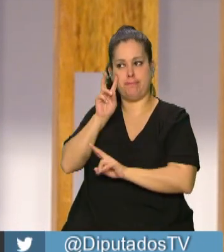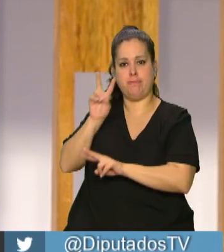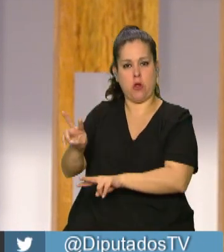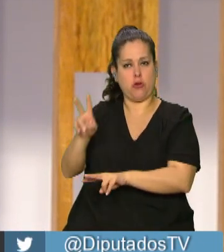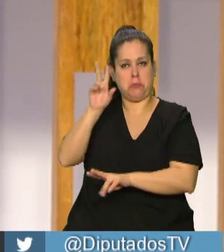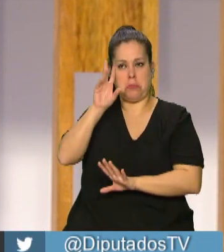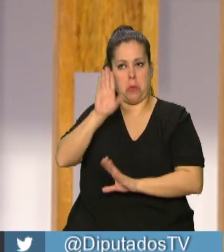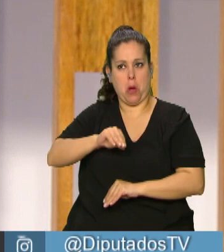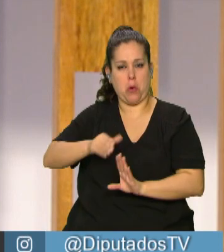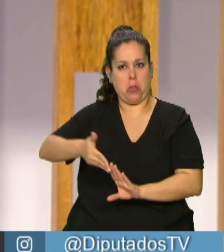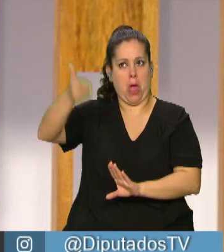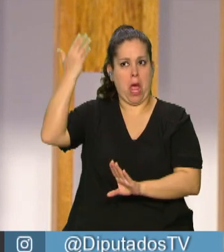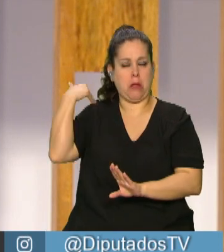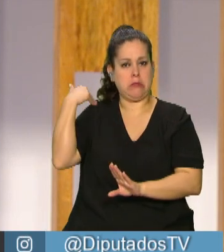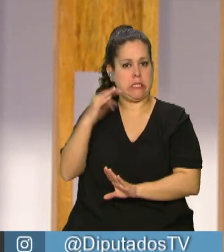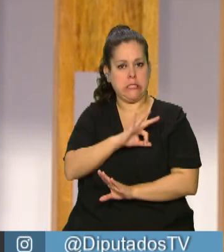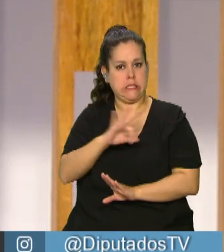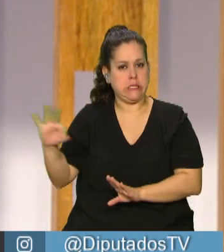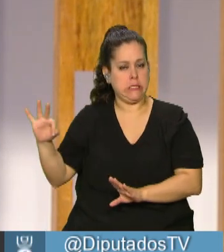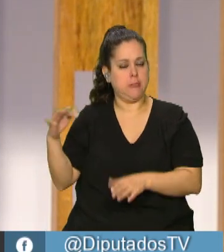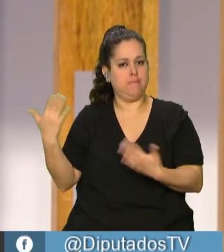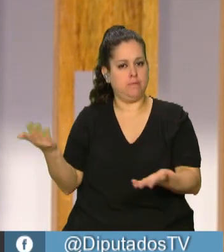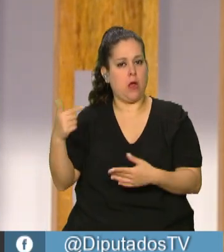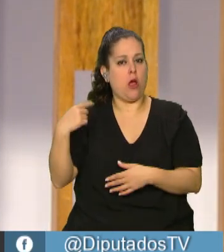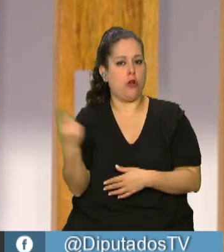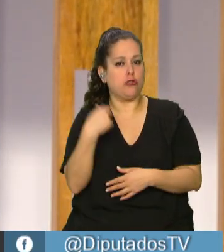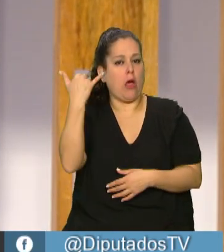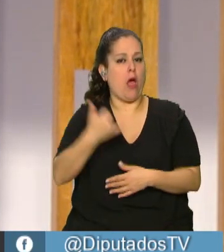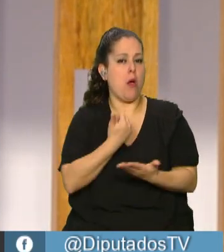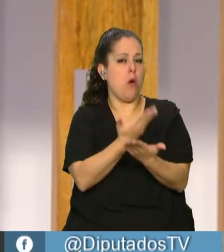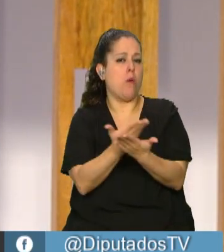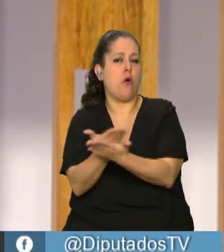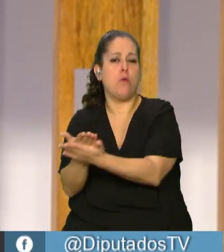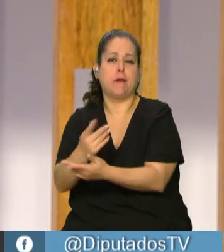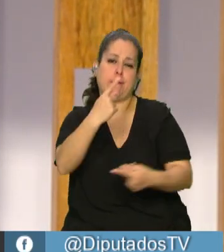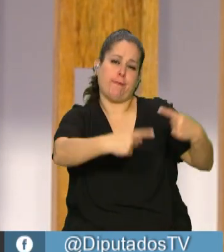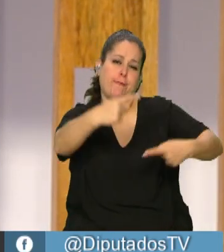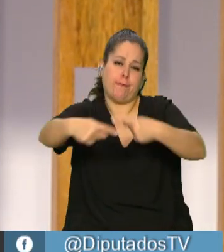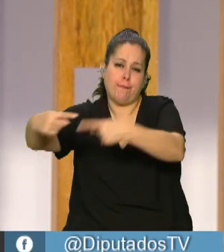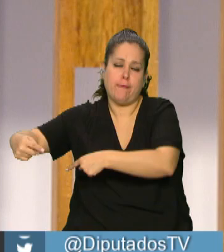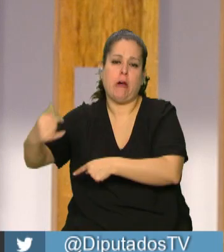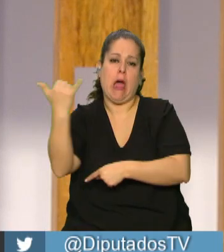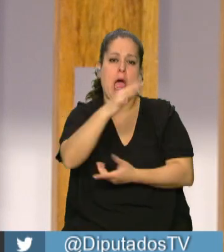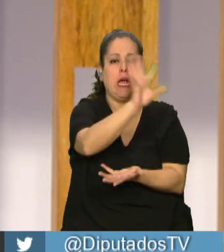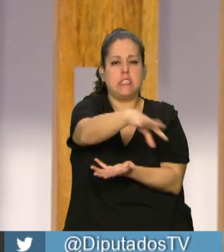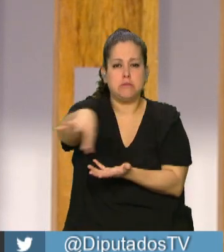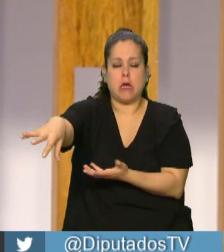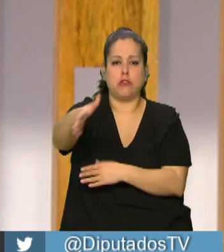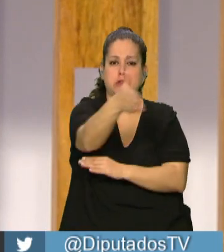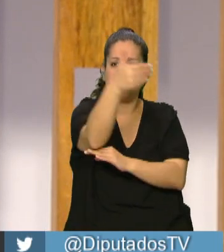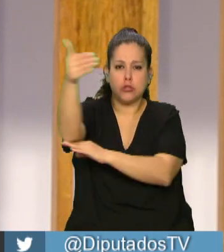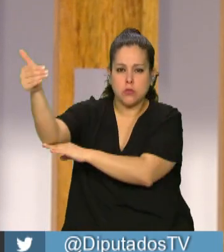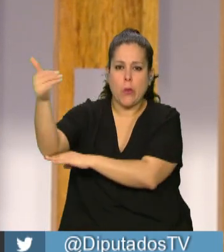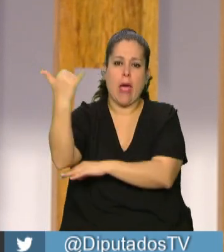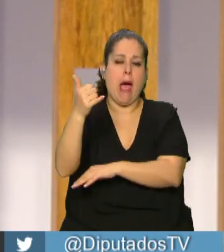se haya dado en otra ocasión. Nosotros tenemos diversidad de propuestas culturales, tenemos espacios expositivos donde traemos